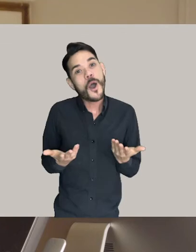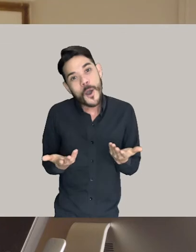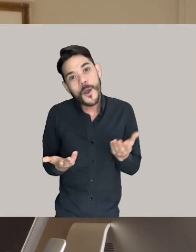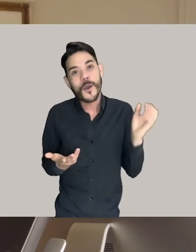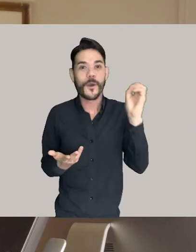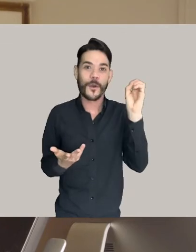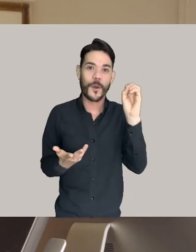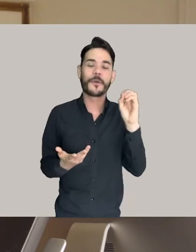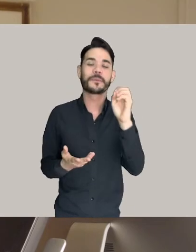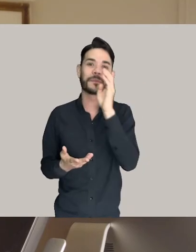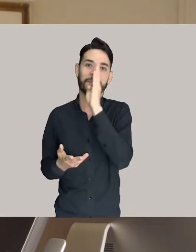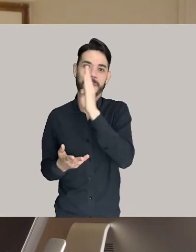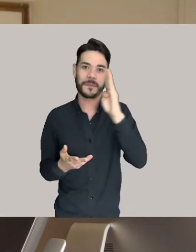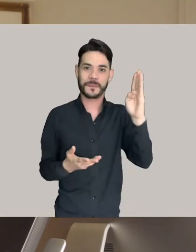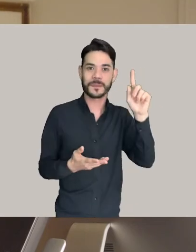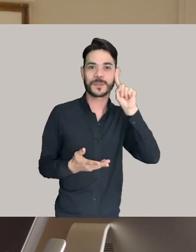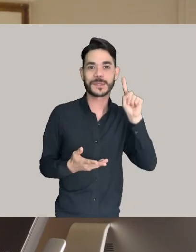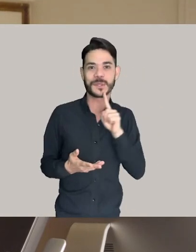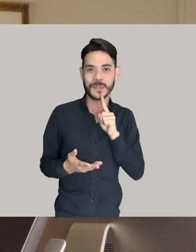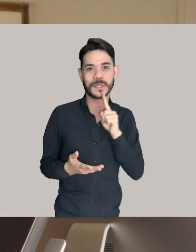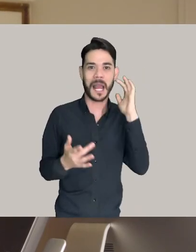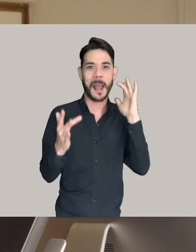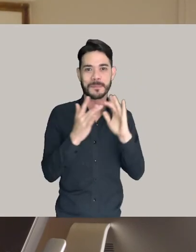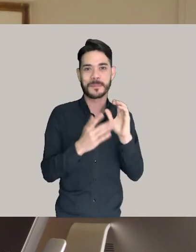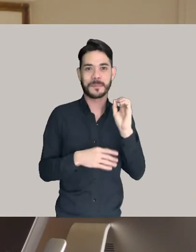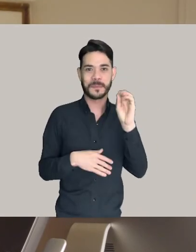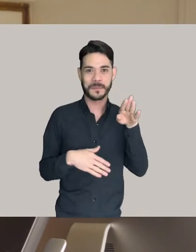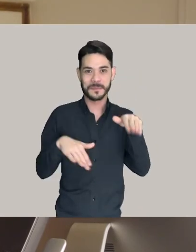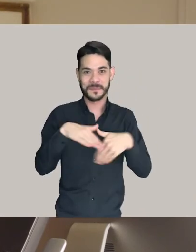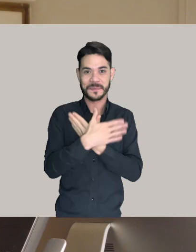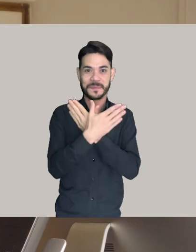Arango o en la Biblioteca para Sordos